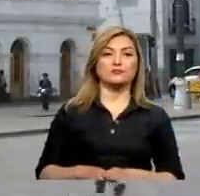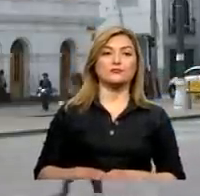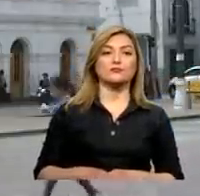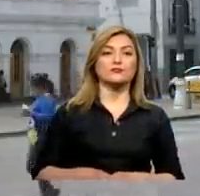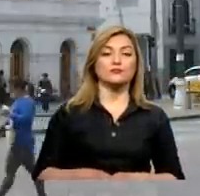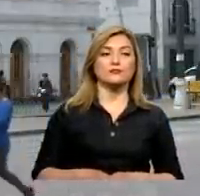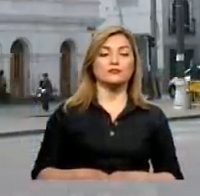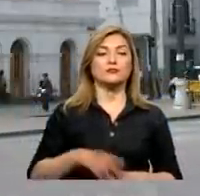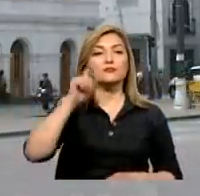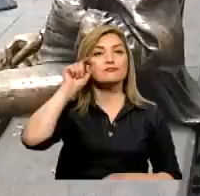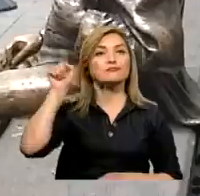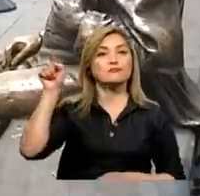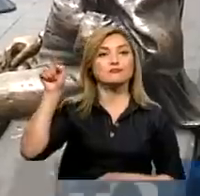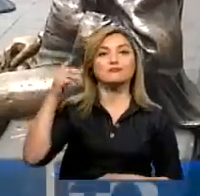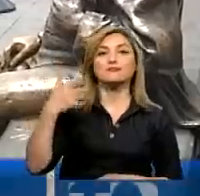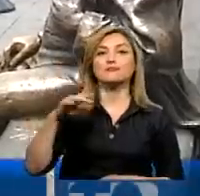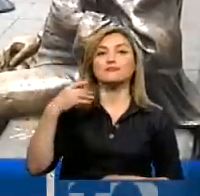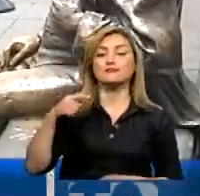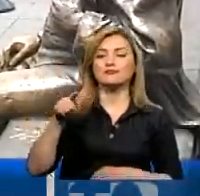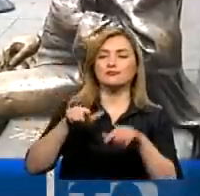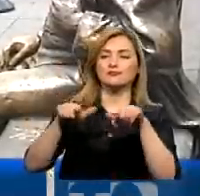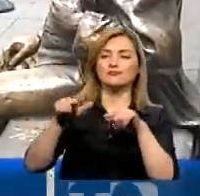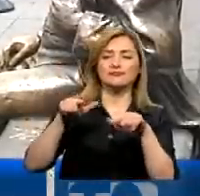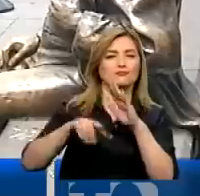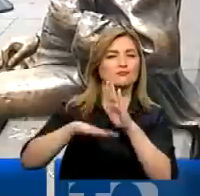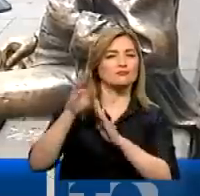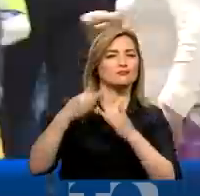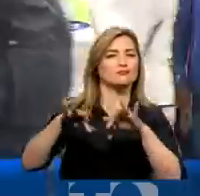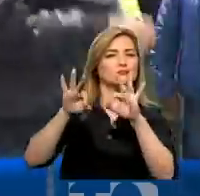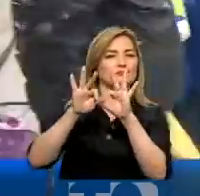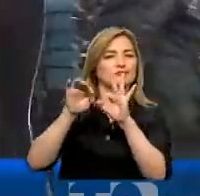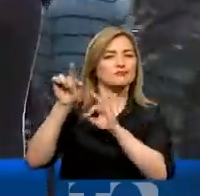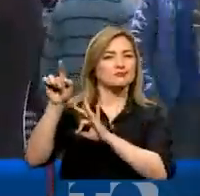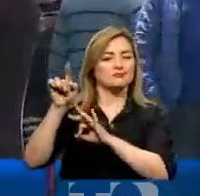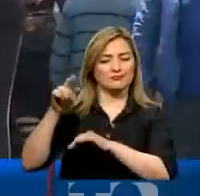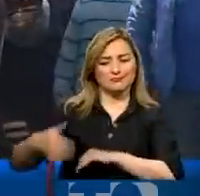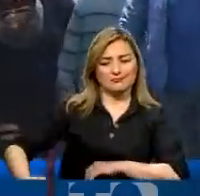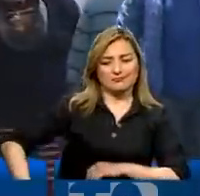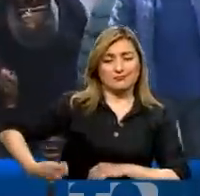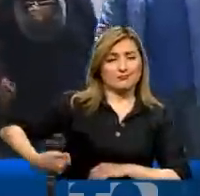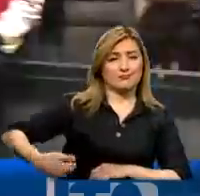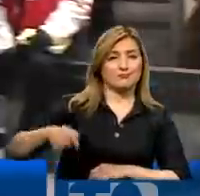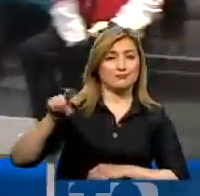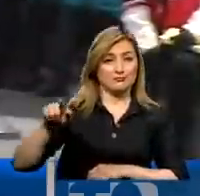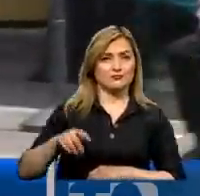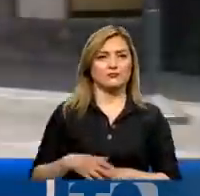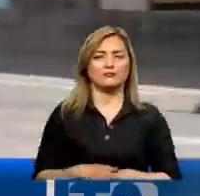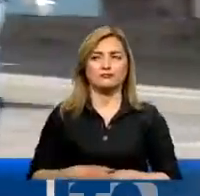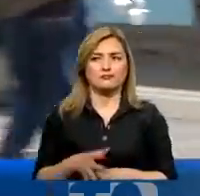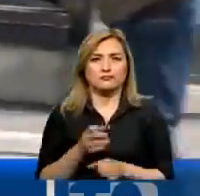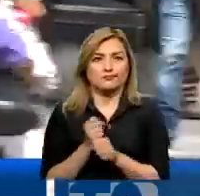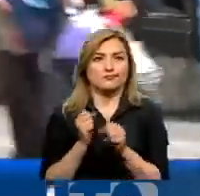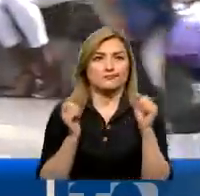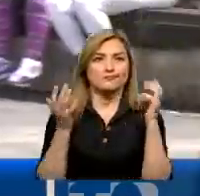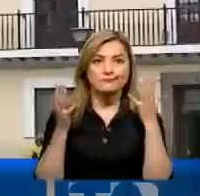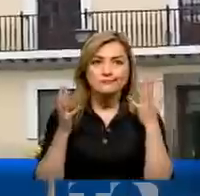La icónica Plaza del Teatro, uno de los lugares más visitados del casco colonial, se ha convertido en uno de los puntos más inseguros del